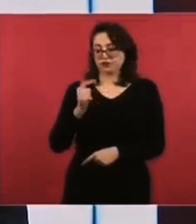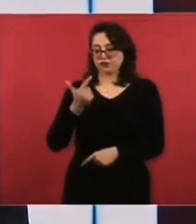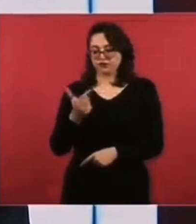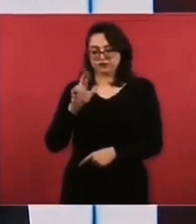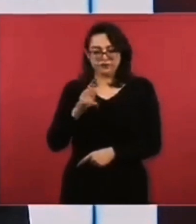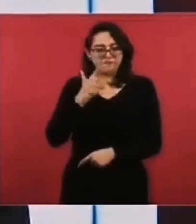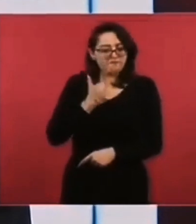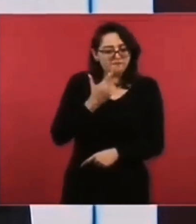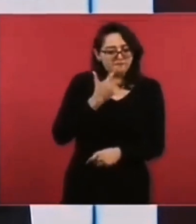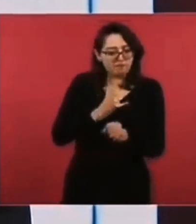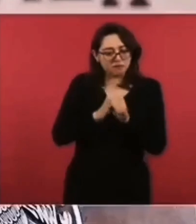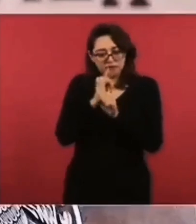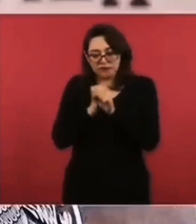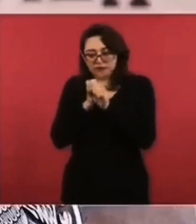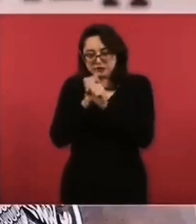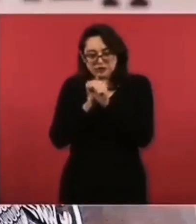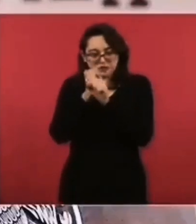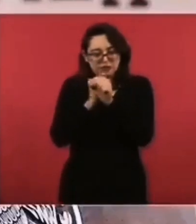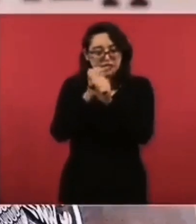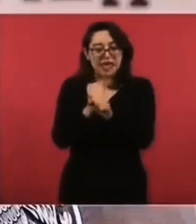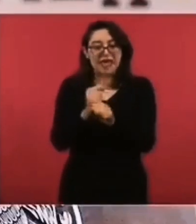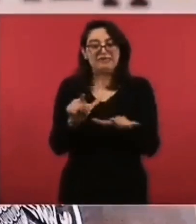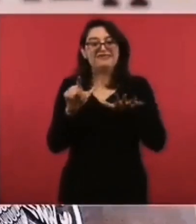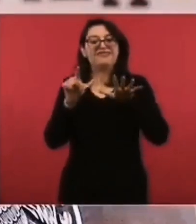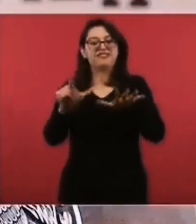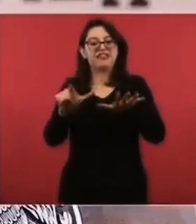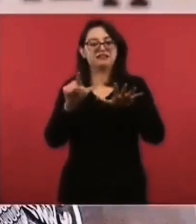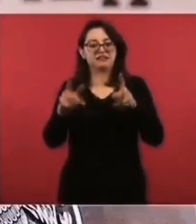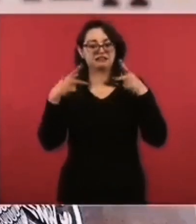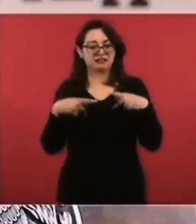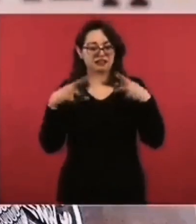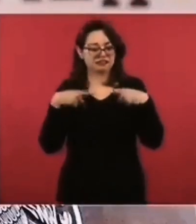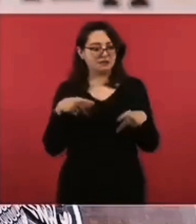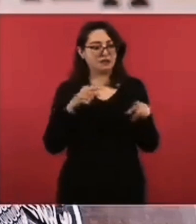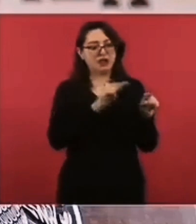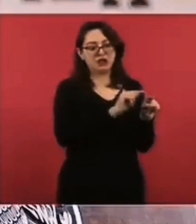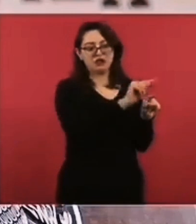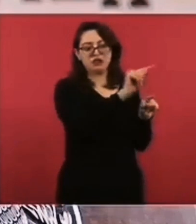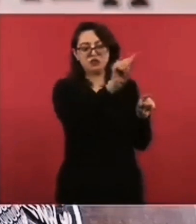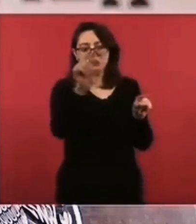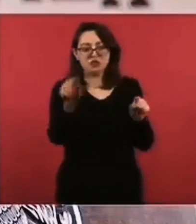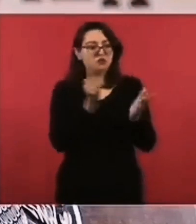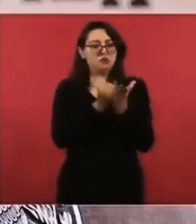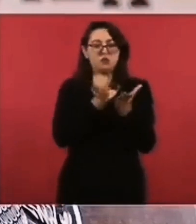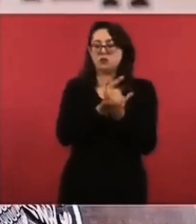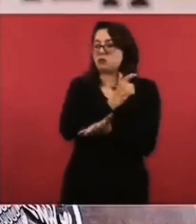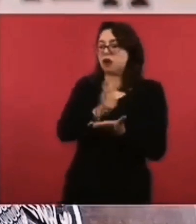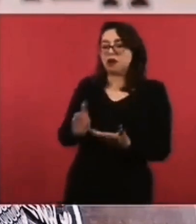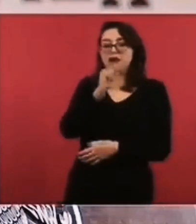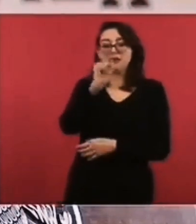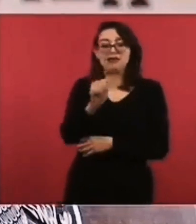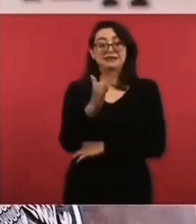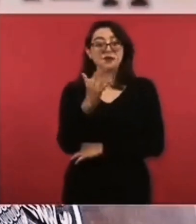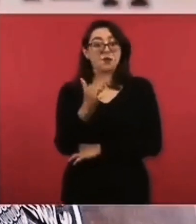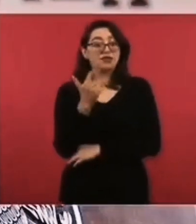17 asuntos de grandes contribuyentes que adeudan al pueblo de México más de 55 mil millones de pesos. En